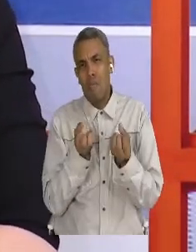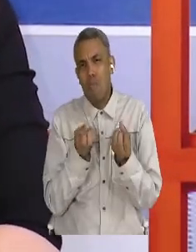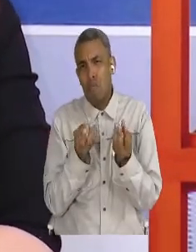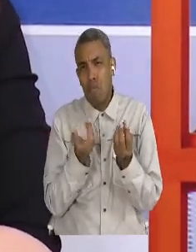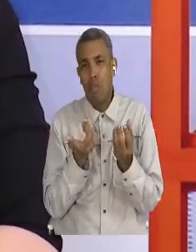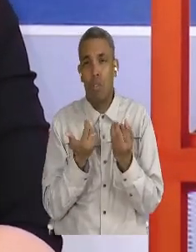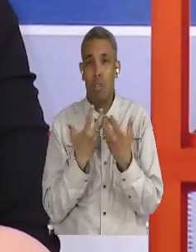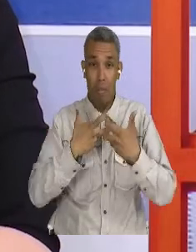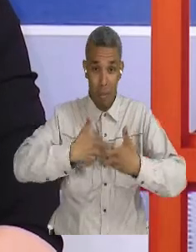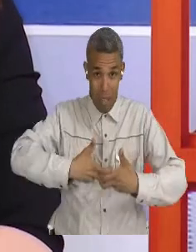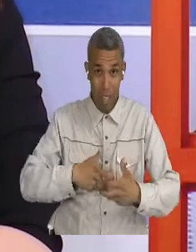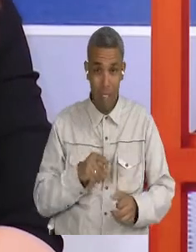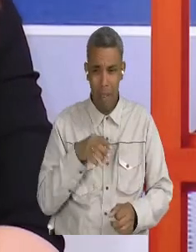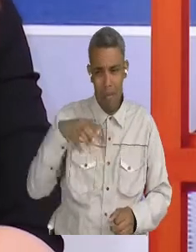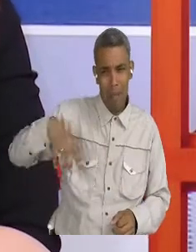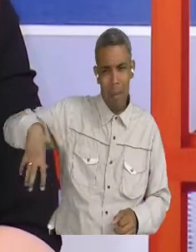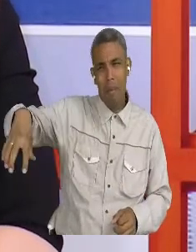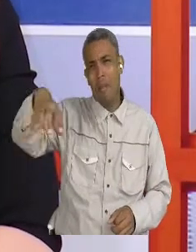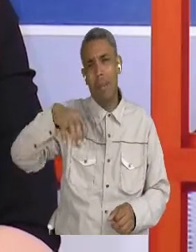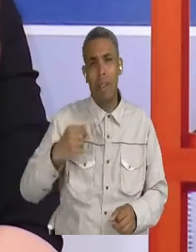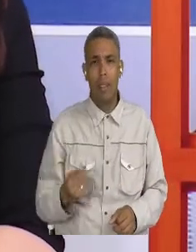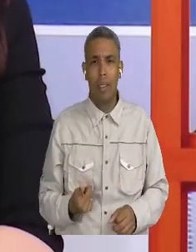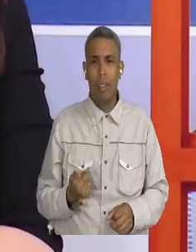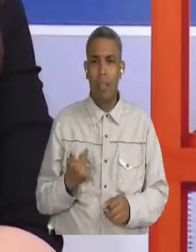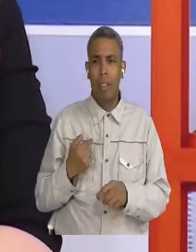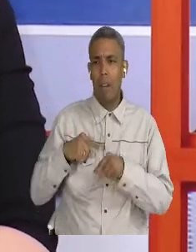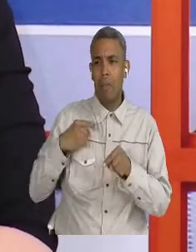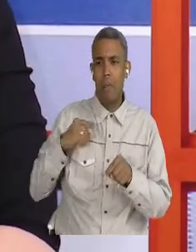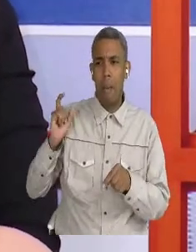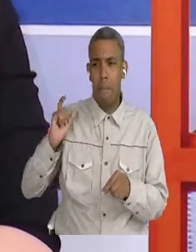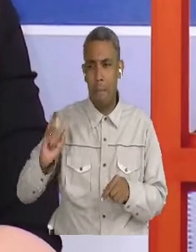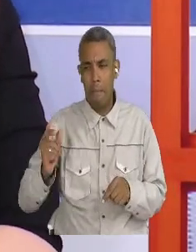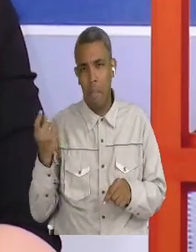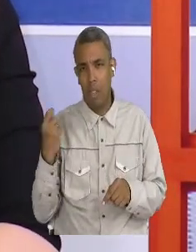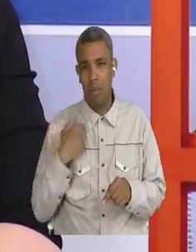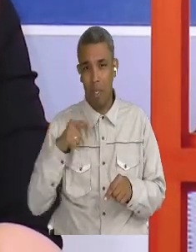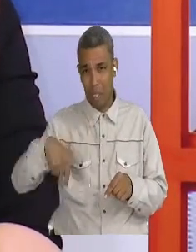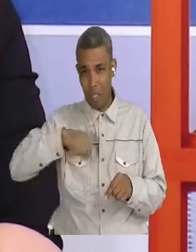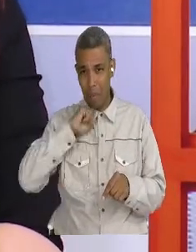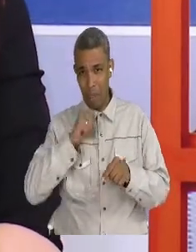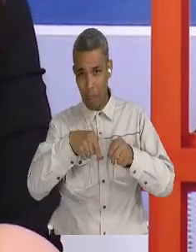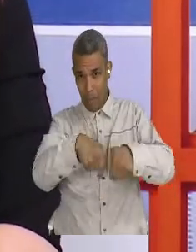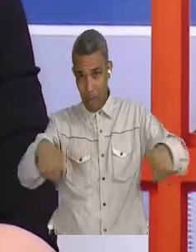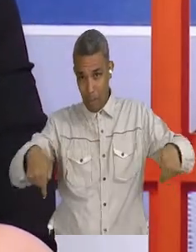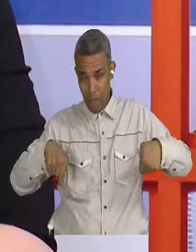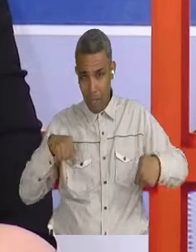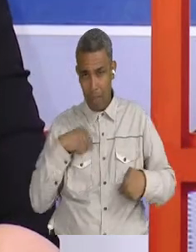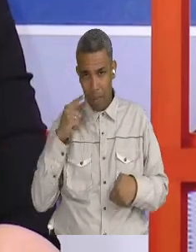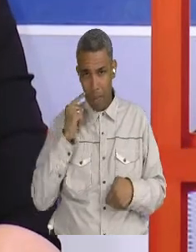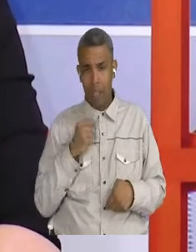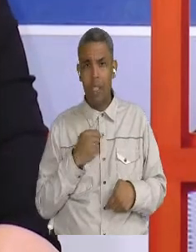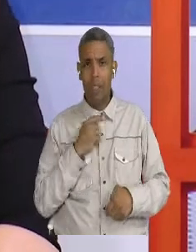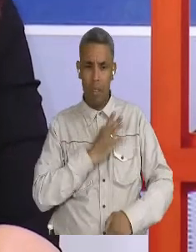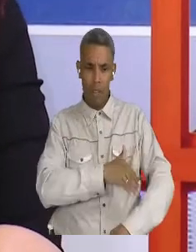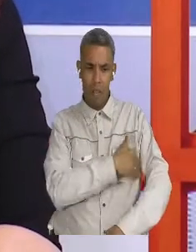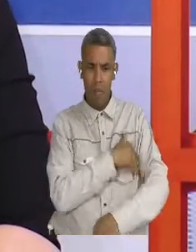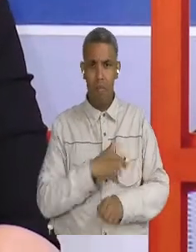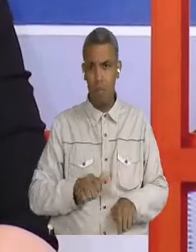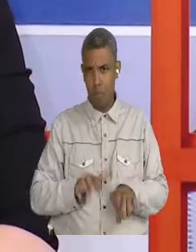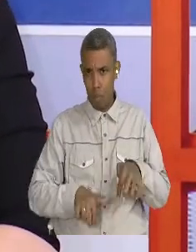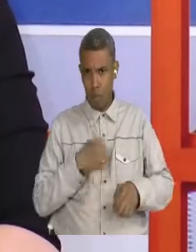la oficina de trabajo, que es la encargada de velar por estas situaciones. Entonces, invitamos a ese televidente que hace esa pregunta a